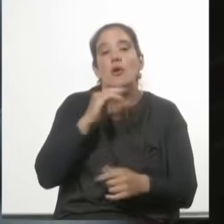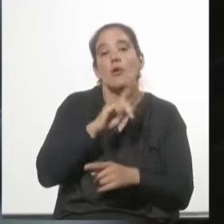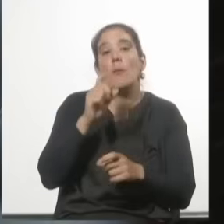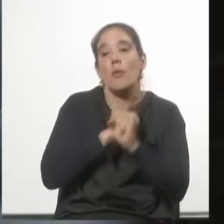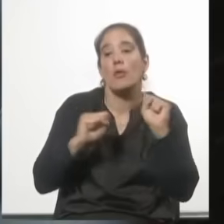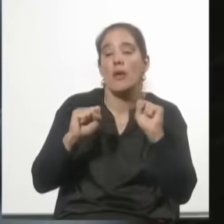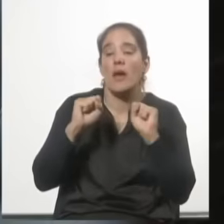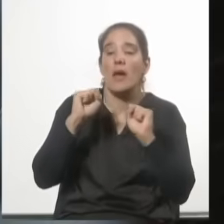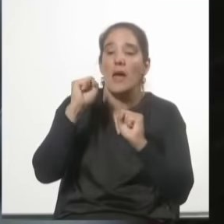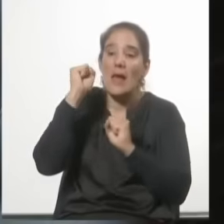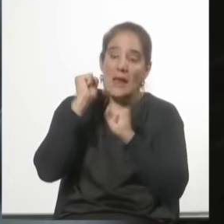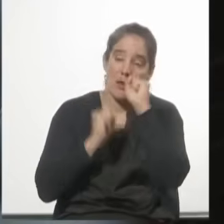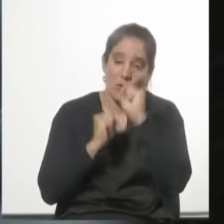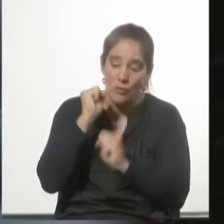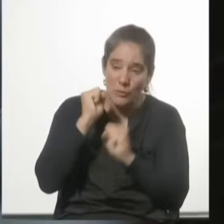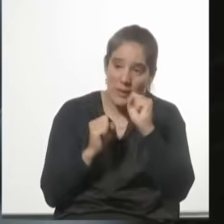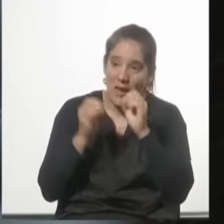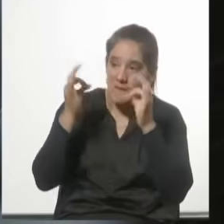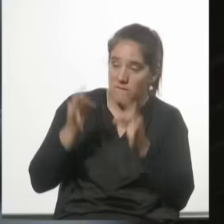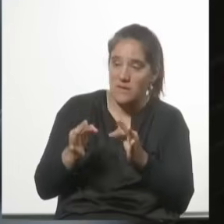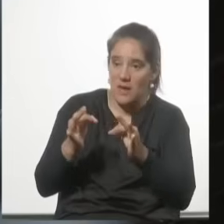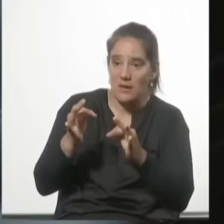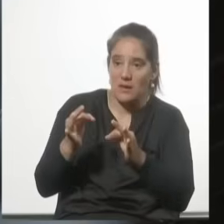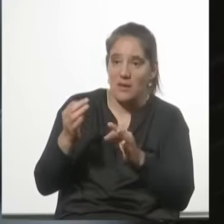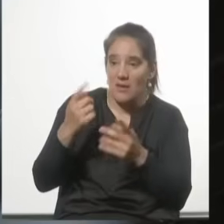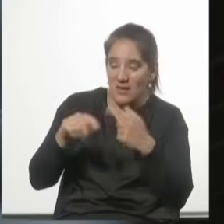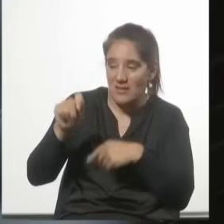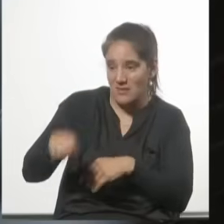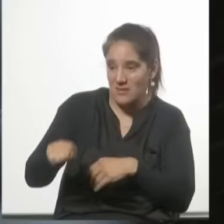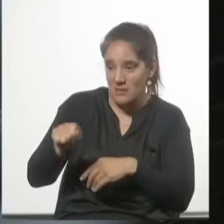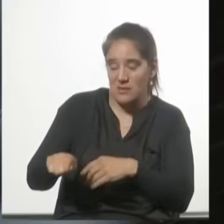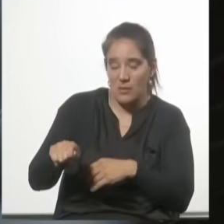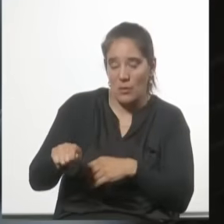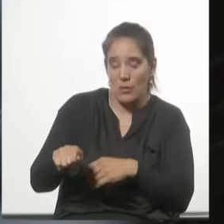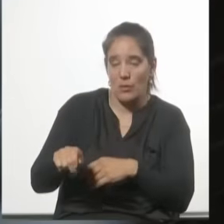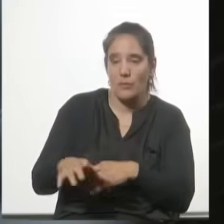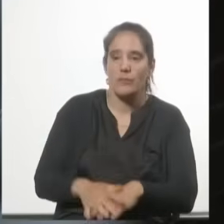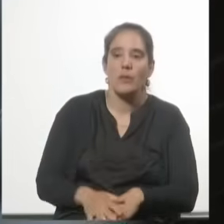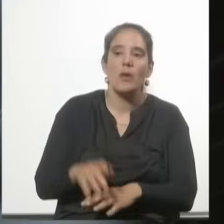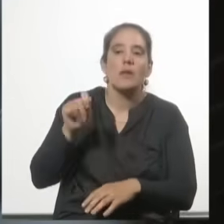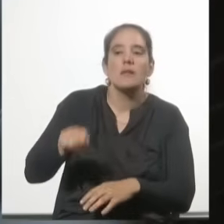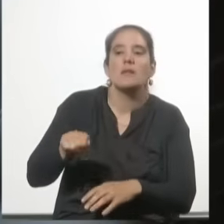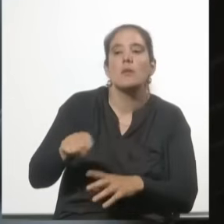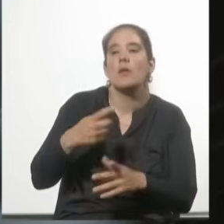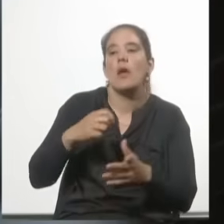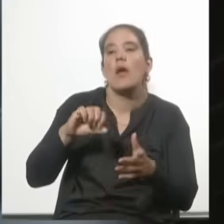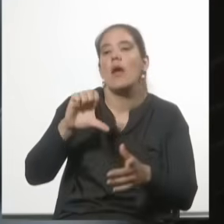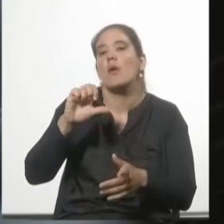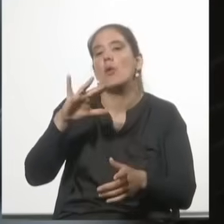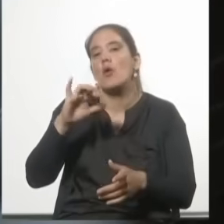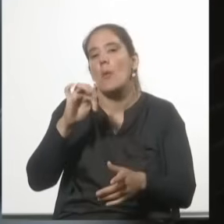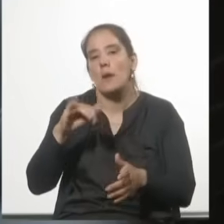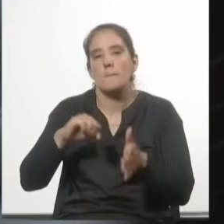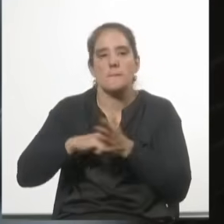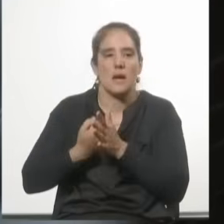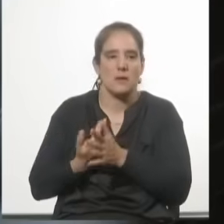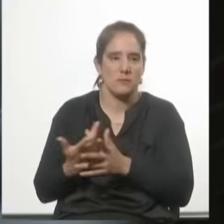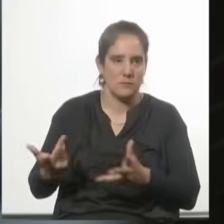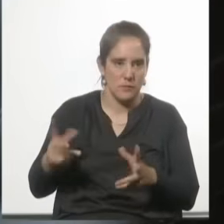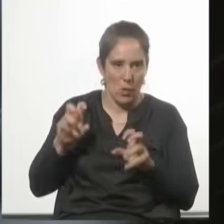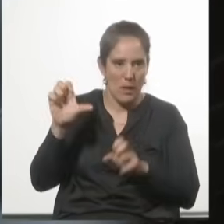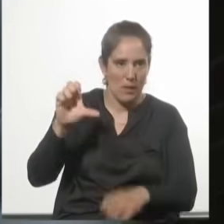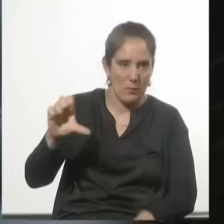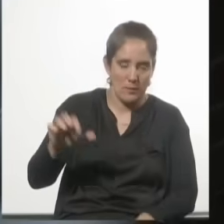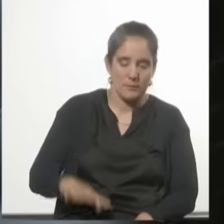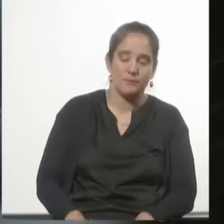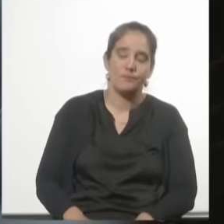reputación del emisor de este aval, otorgado por la ignota compañía Eurocommerce Bank. Con toda franqueza, señora presidenta,